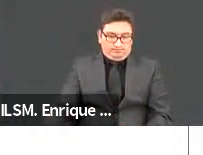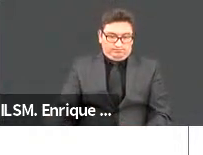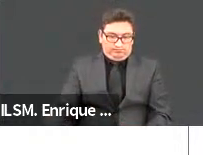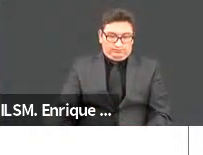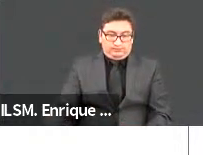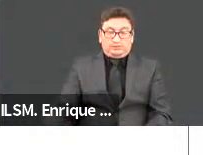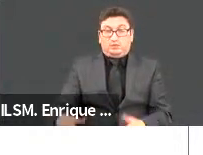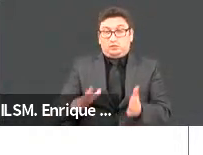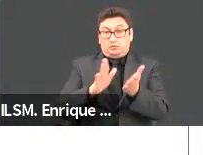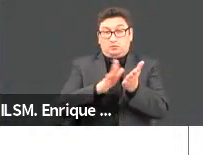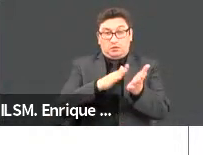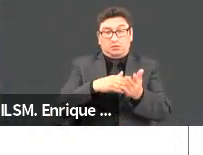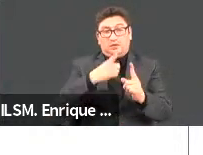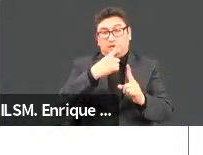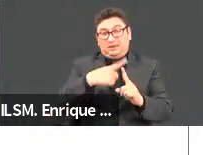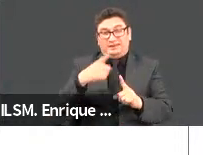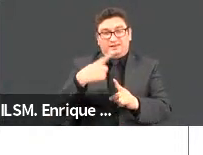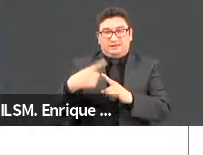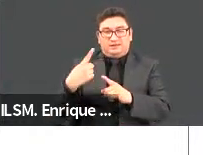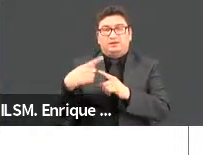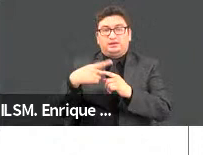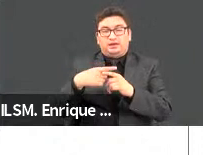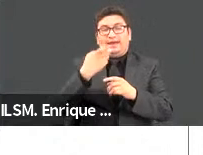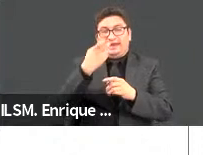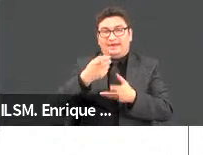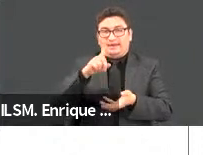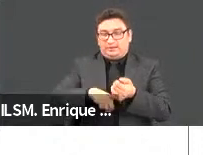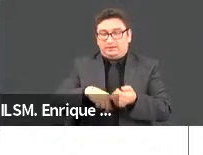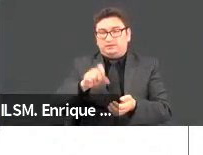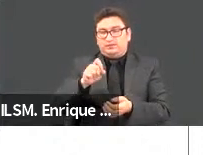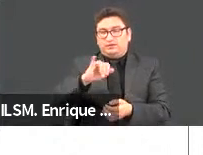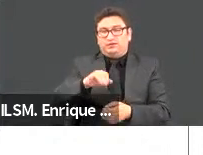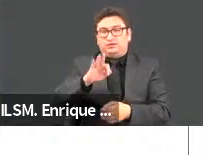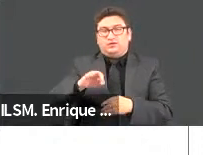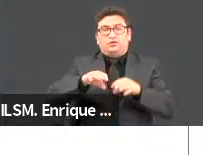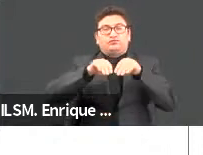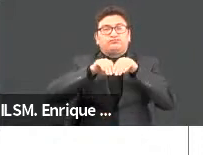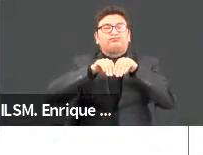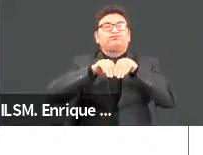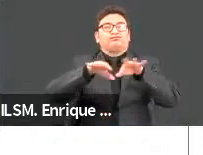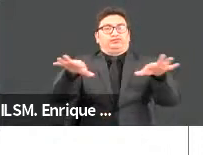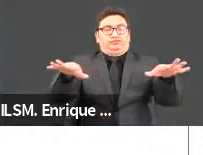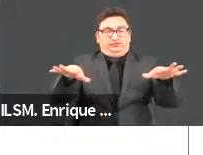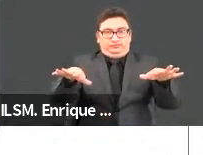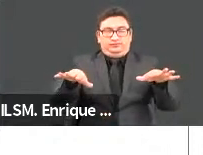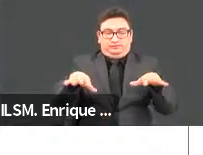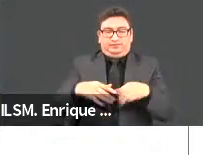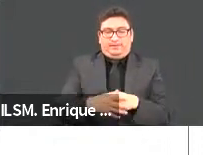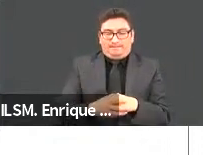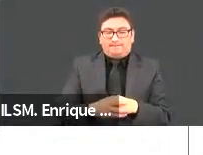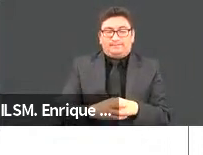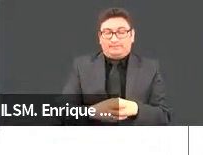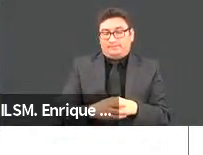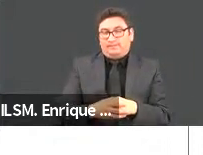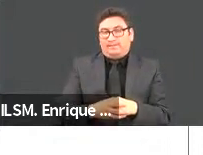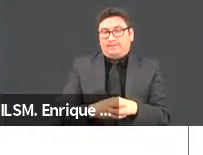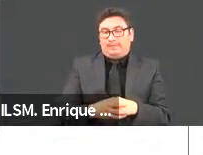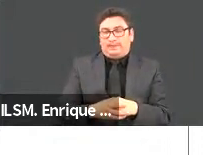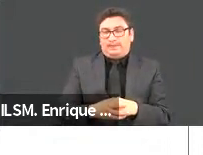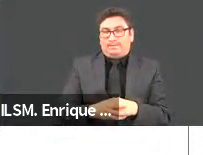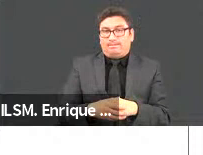tipo de documentos es lo que se publica en el Semanario Judicial de la Federación y en este sentido,